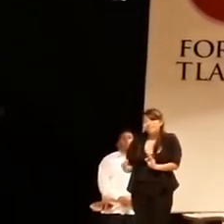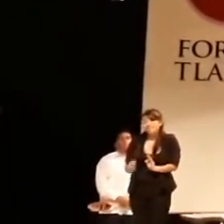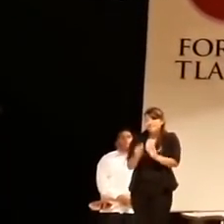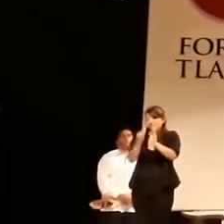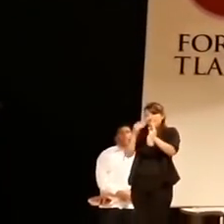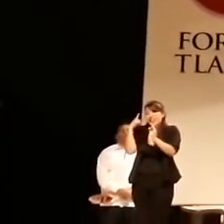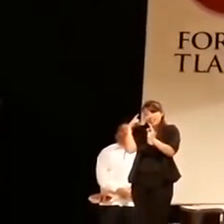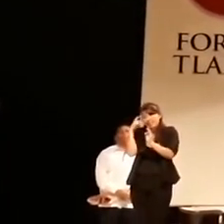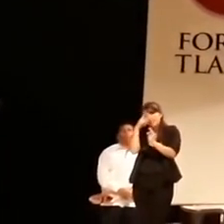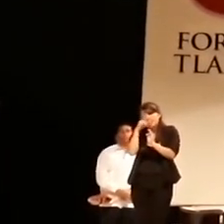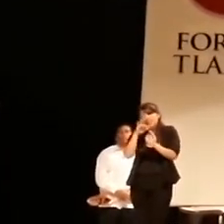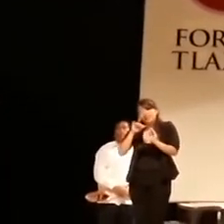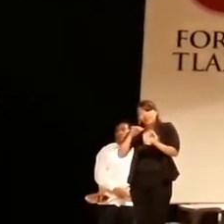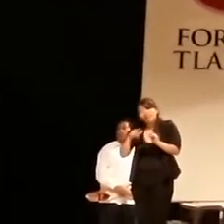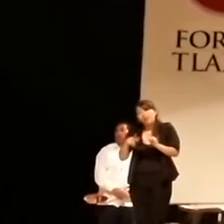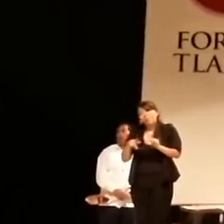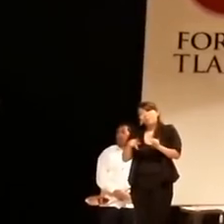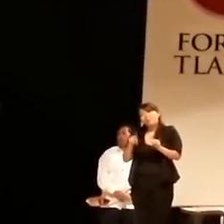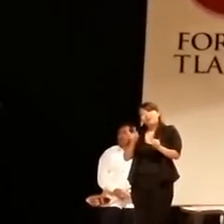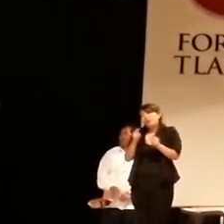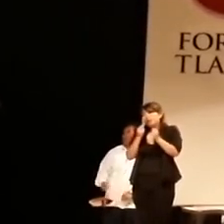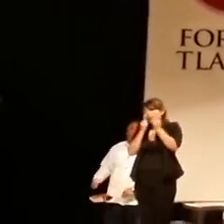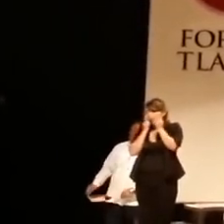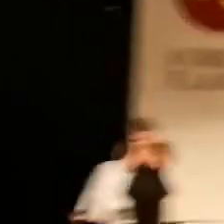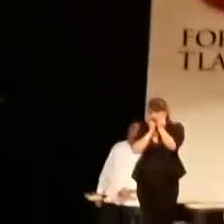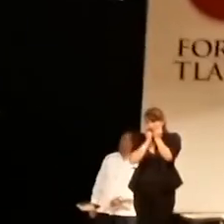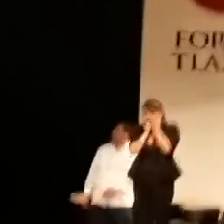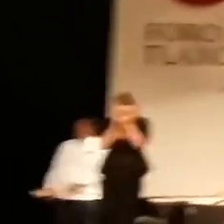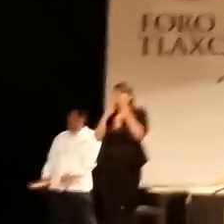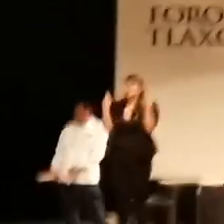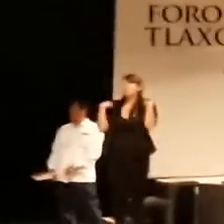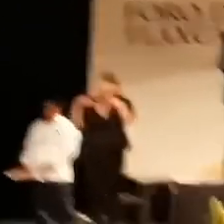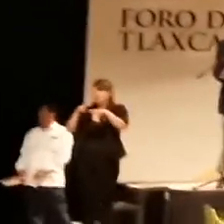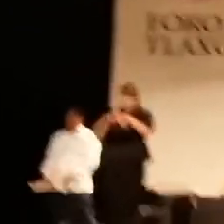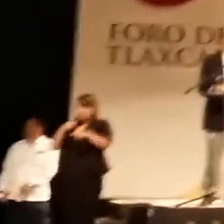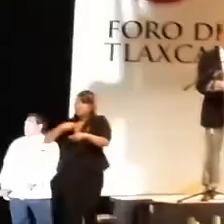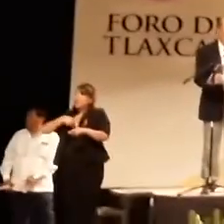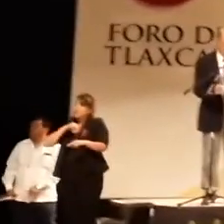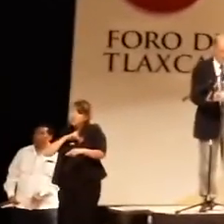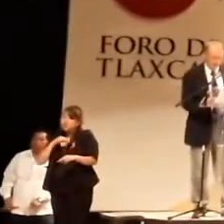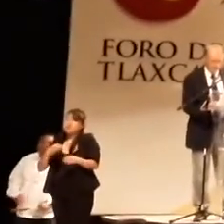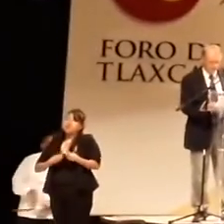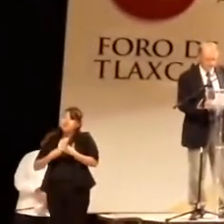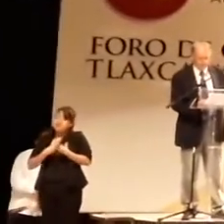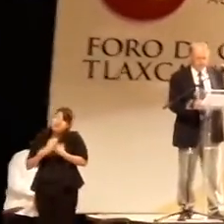Apreciamos nuestro trabajo y hacemos de nuestra actividad un modo de vida.